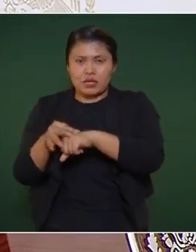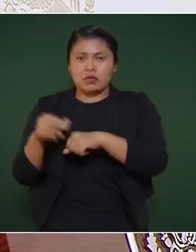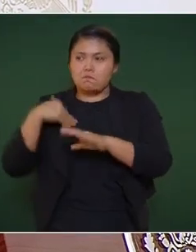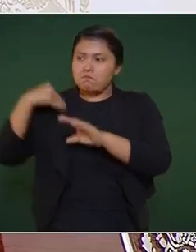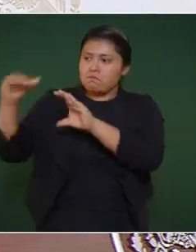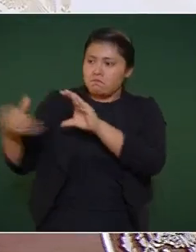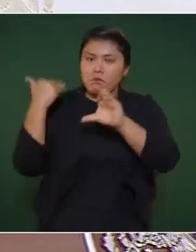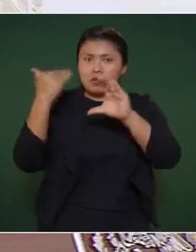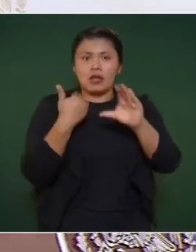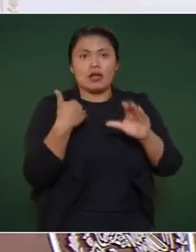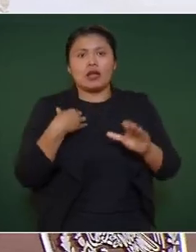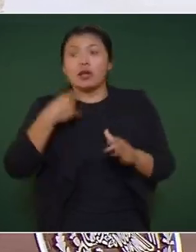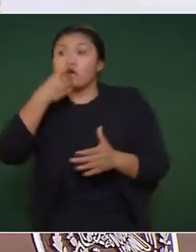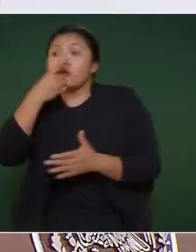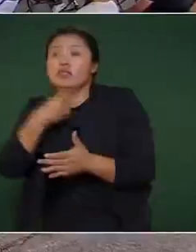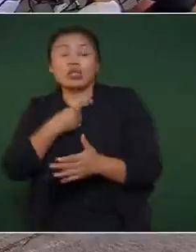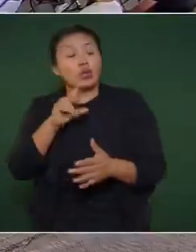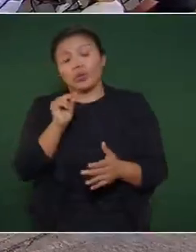sosteniendo que era un error,